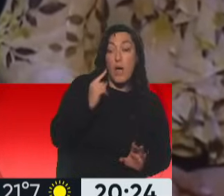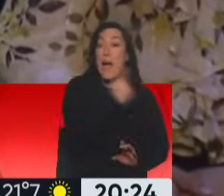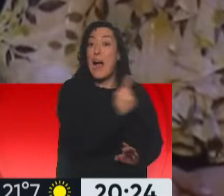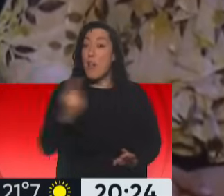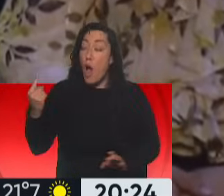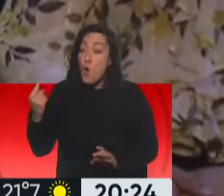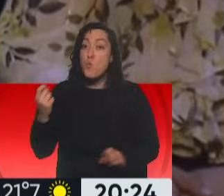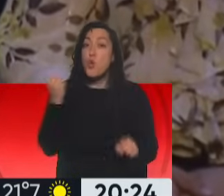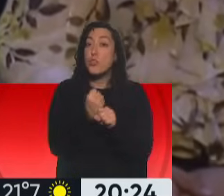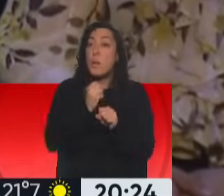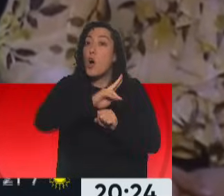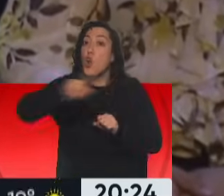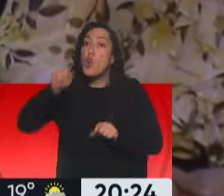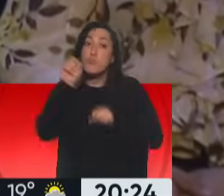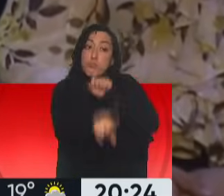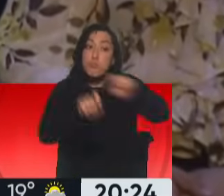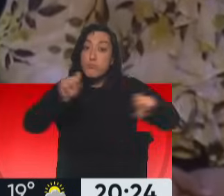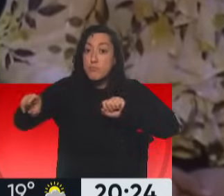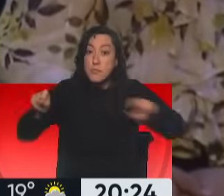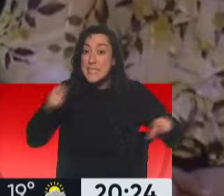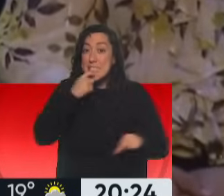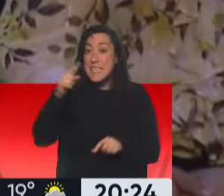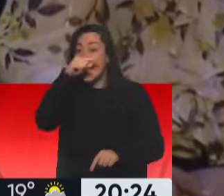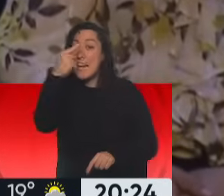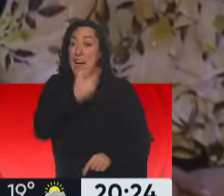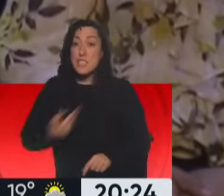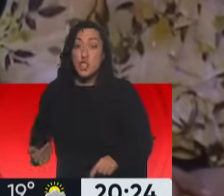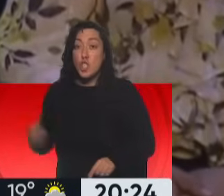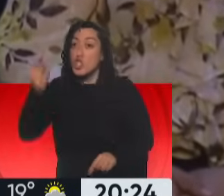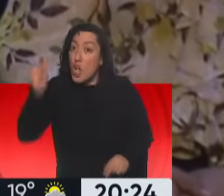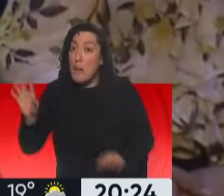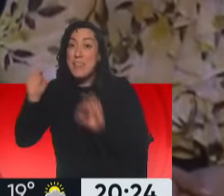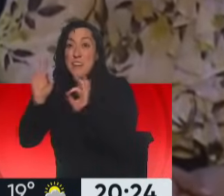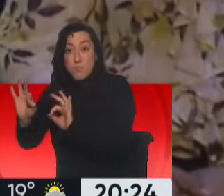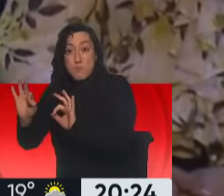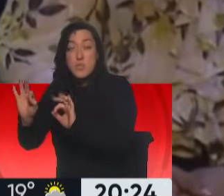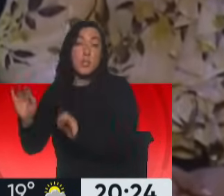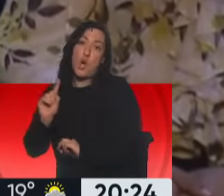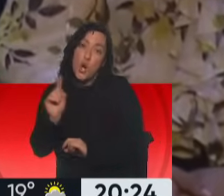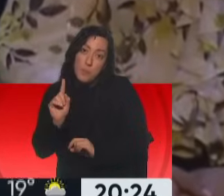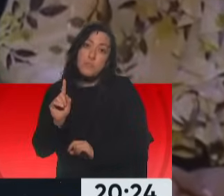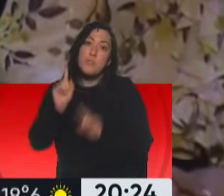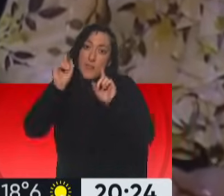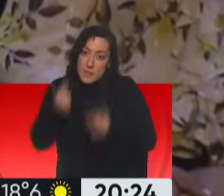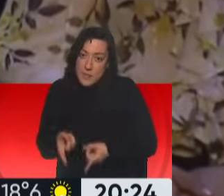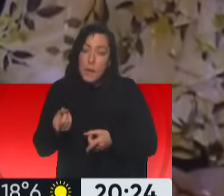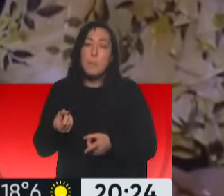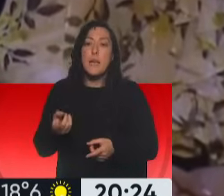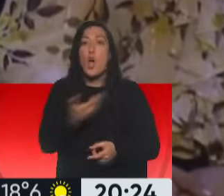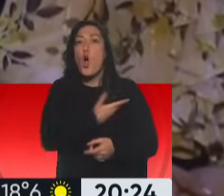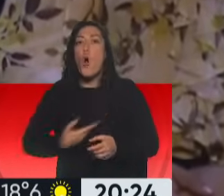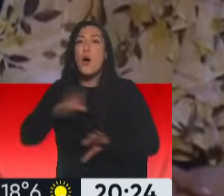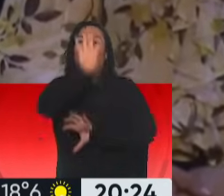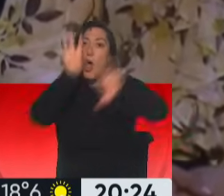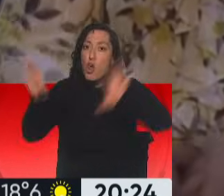ir y hacer su tarea. Con que la hagamos en nación solo no alcanza. Hay que ir por los gobernadores y